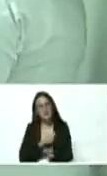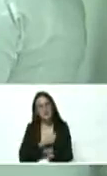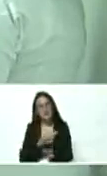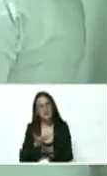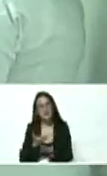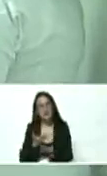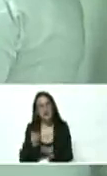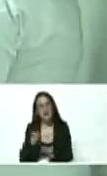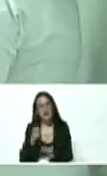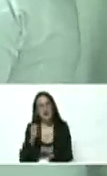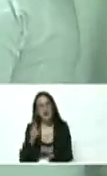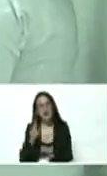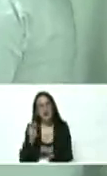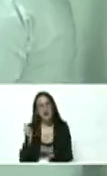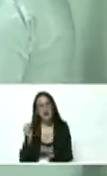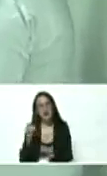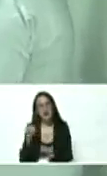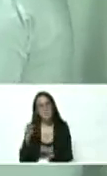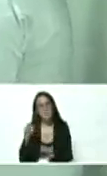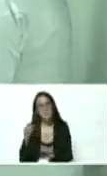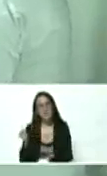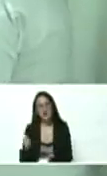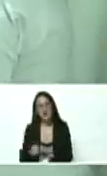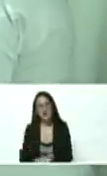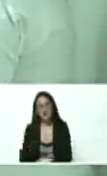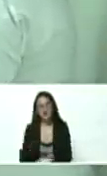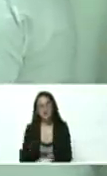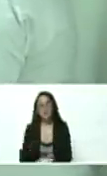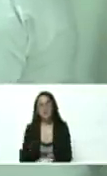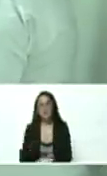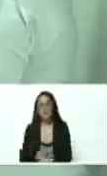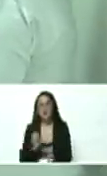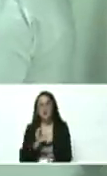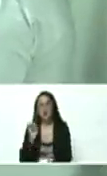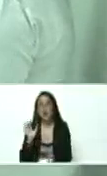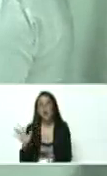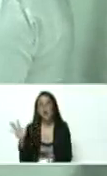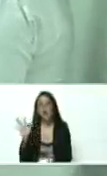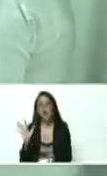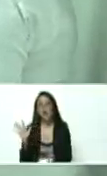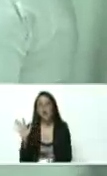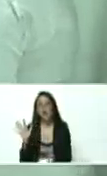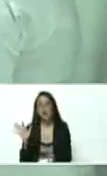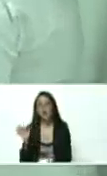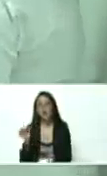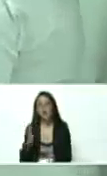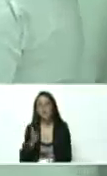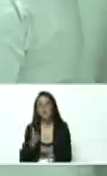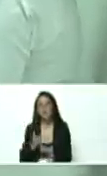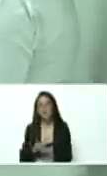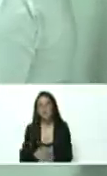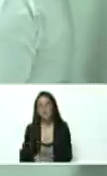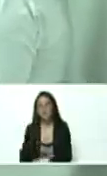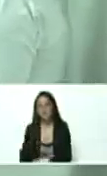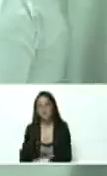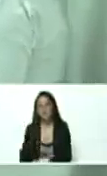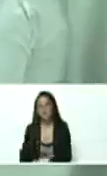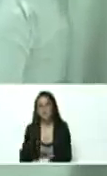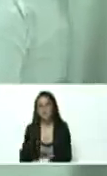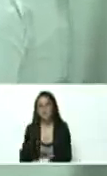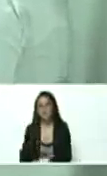De Granma, la provincia más oriental, ¿no? Sí, ¿ah? Al oriente. Los santiagueros no se quedan atrás.